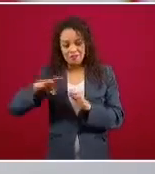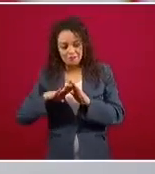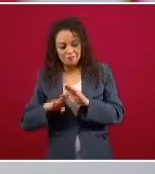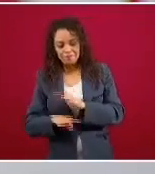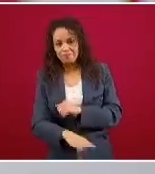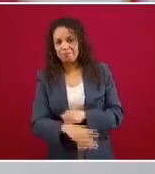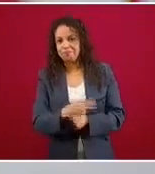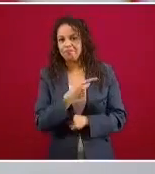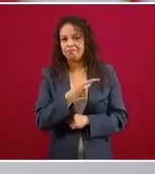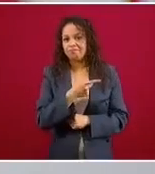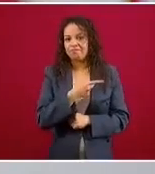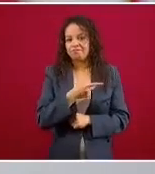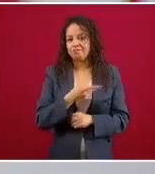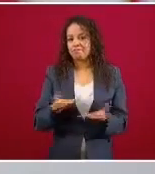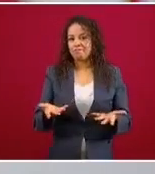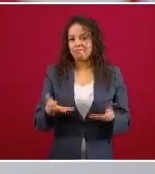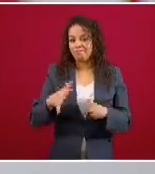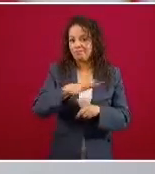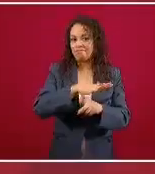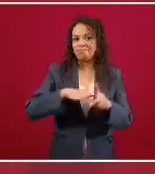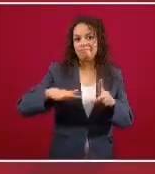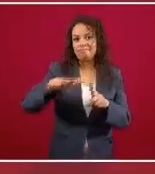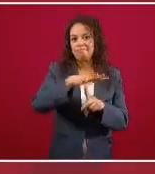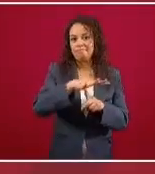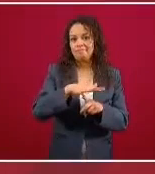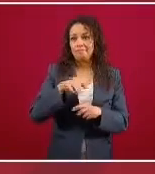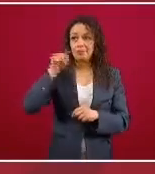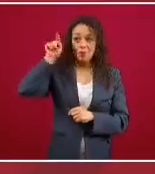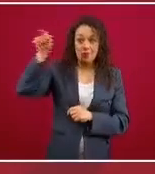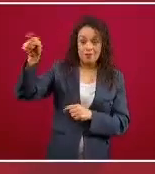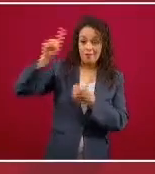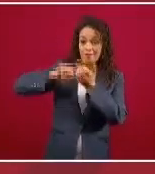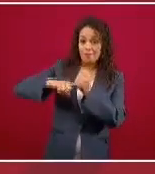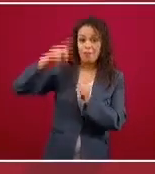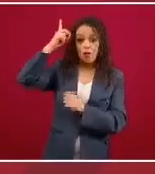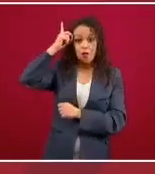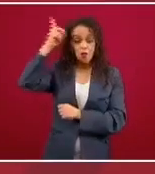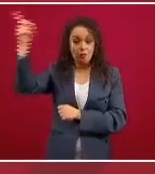que el dueño de los medios de producción